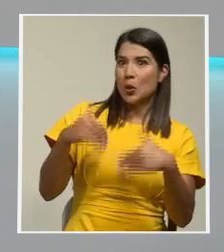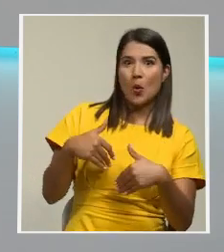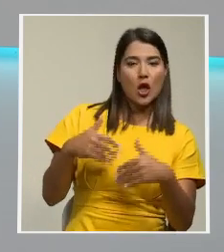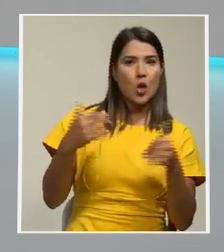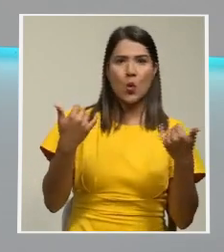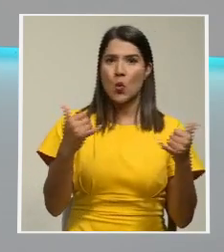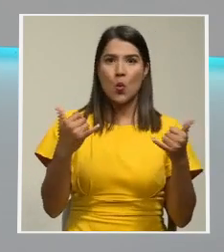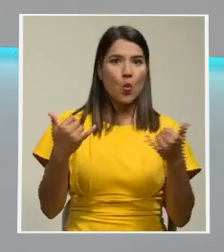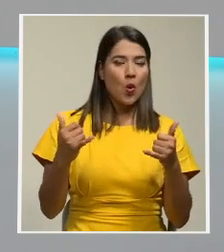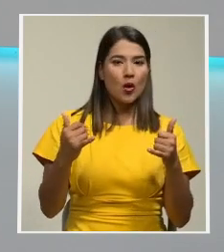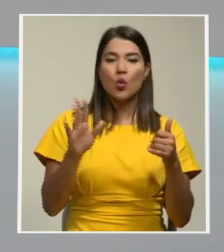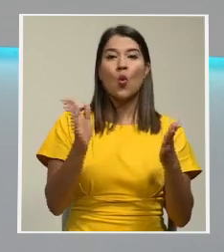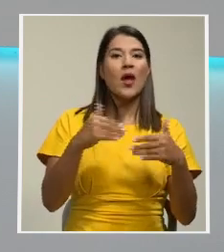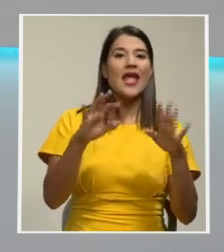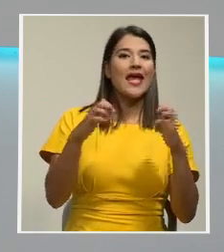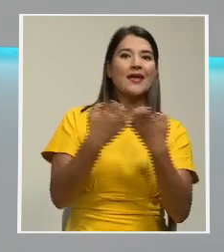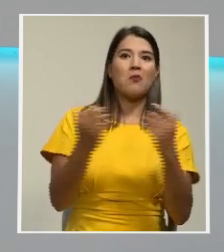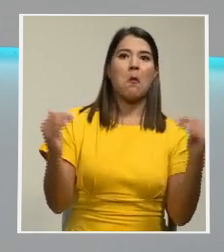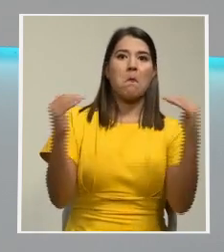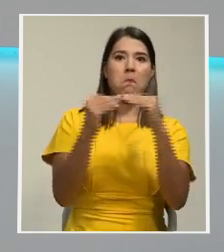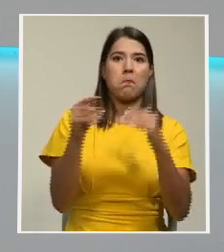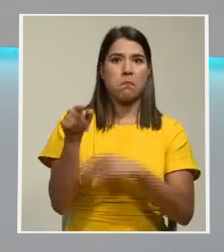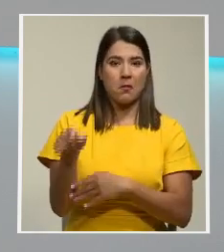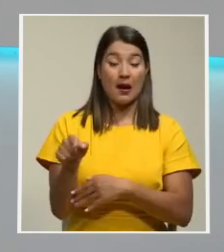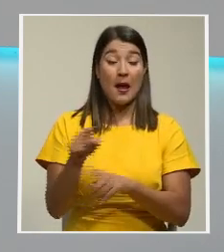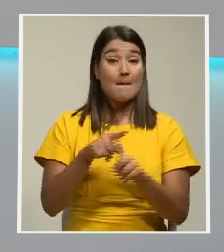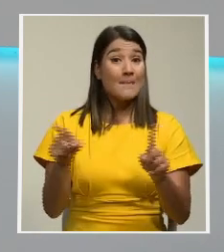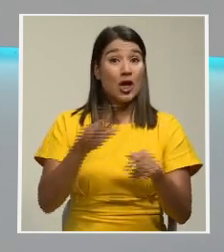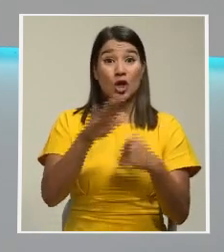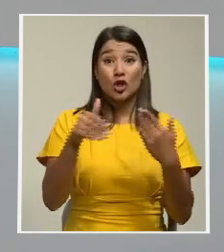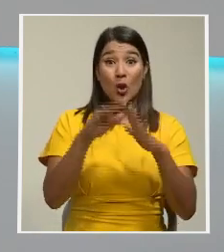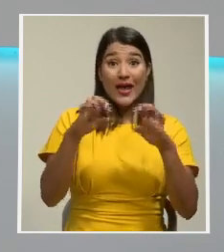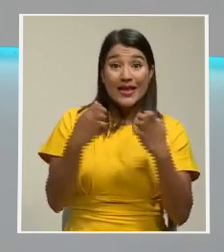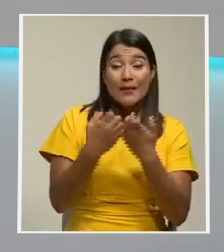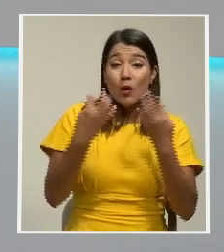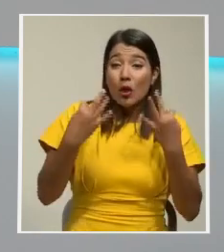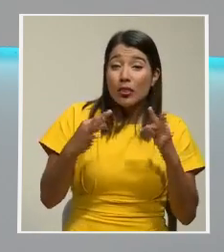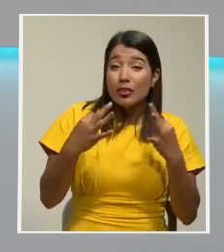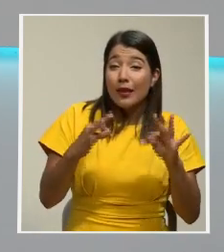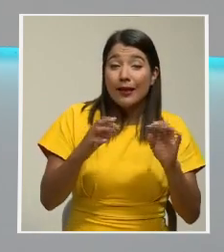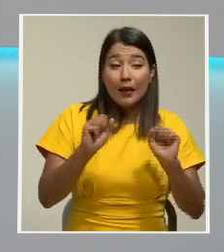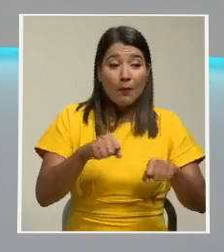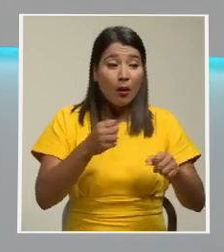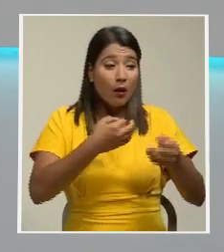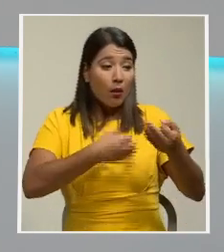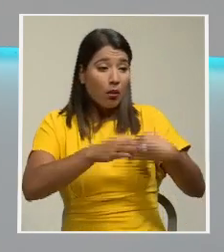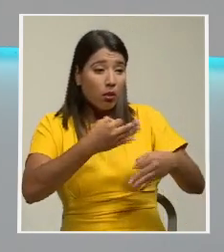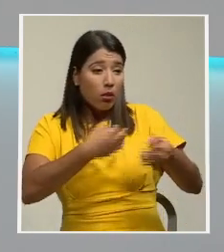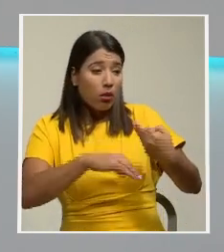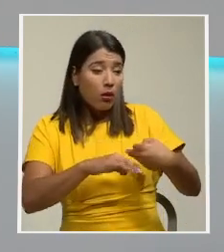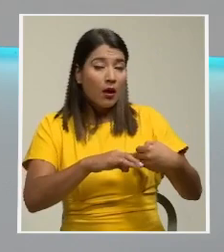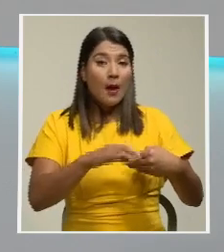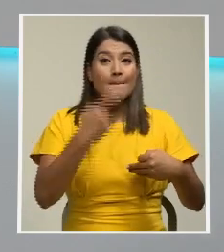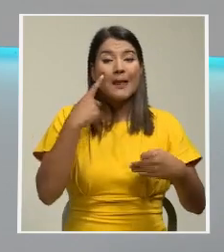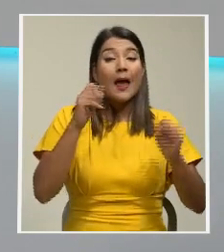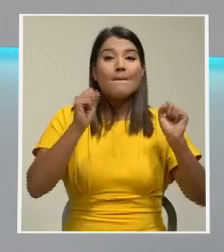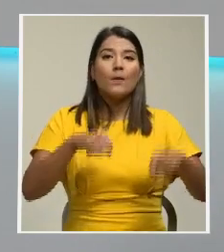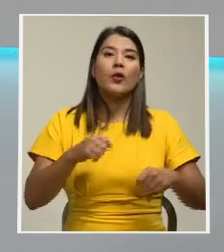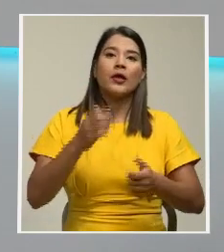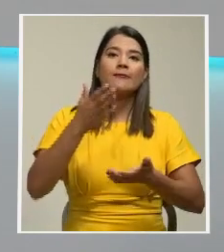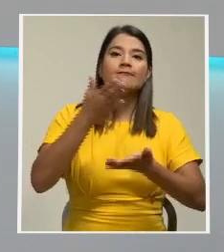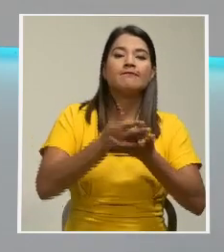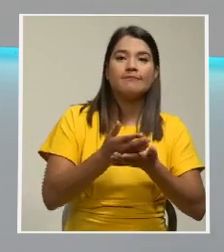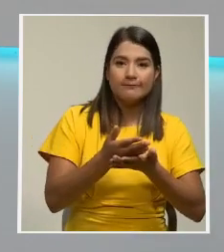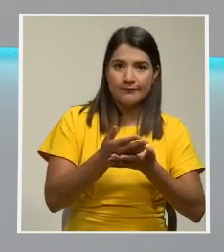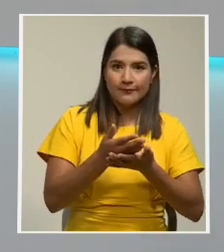campeonato nacional. Mientras tanto, todos los demás tratan de retocar planillas, banquillos, con tal de frenar la